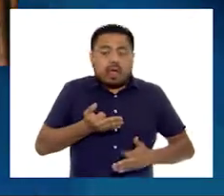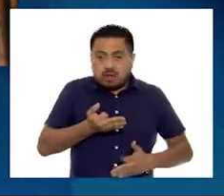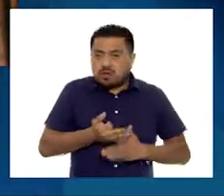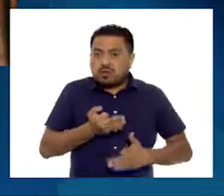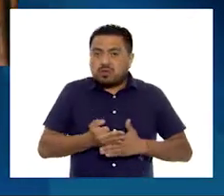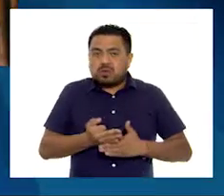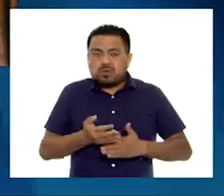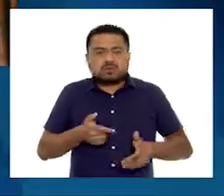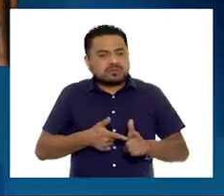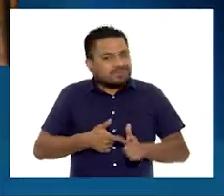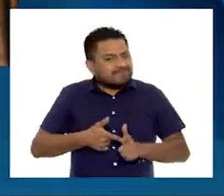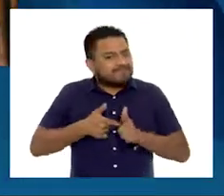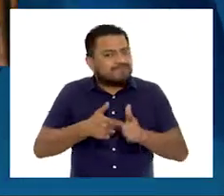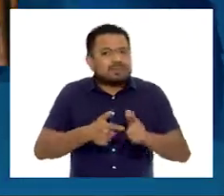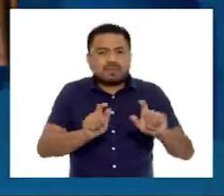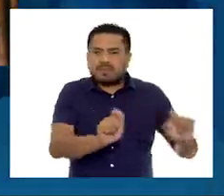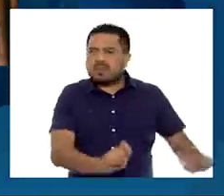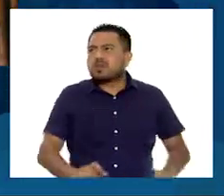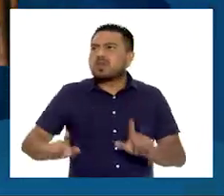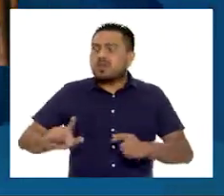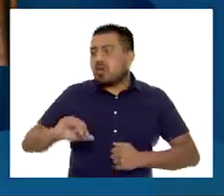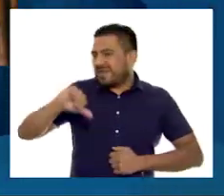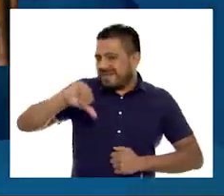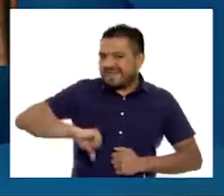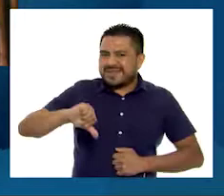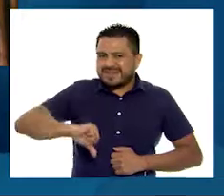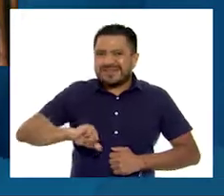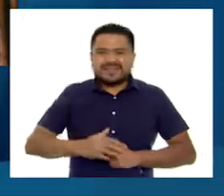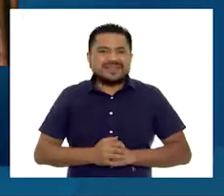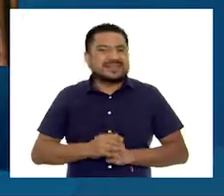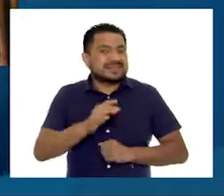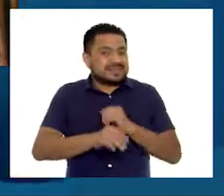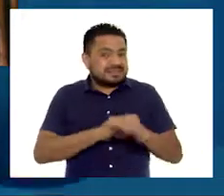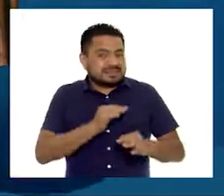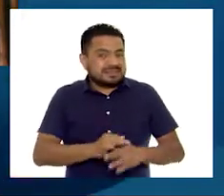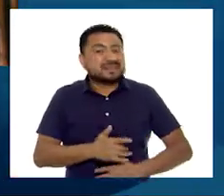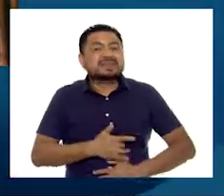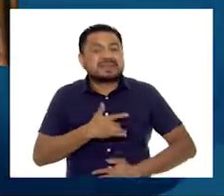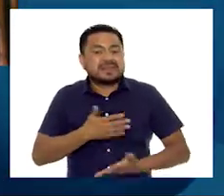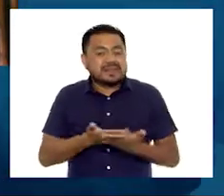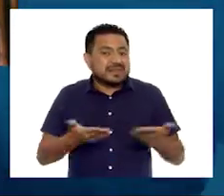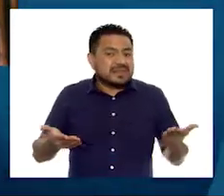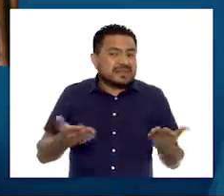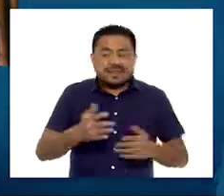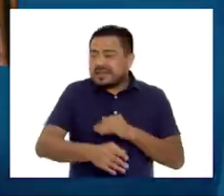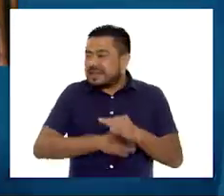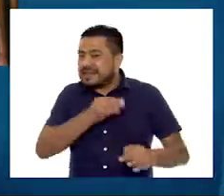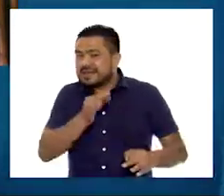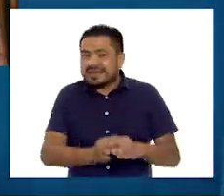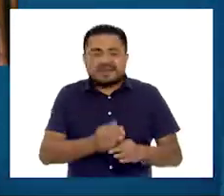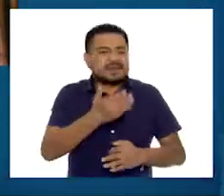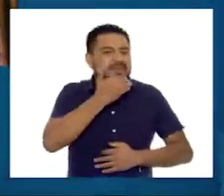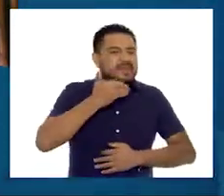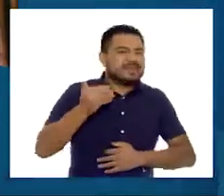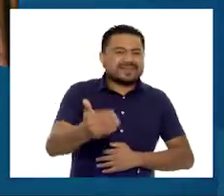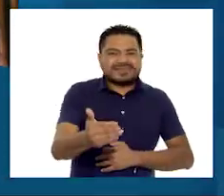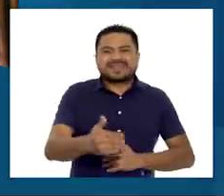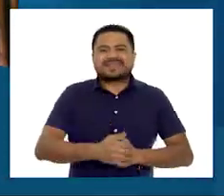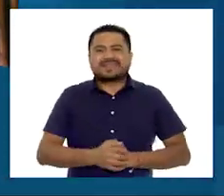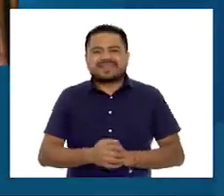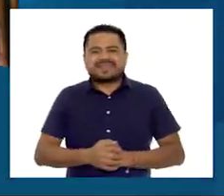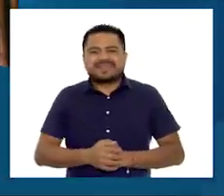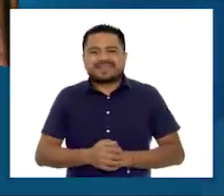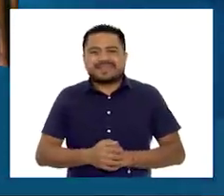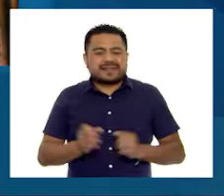momento de seguir con el programa de hoy listas listos muy bien